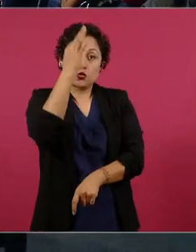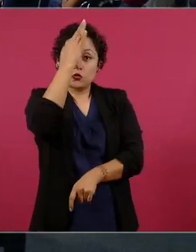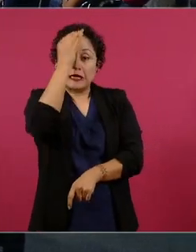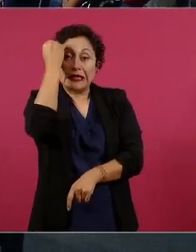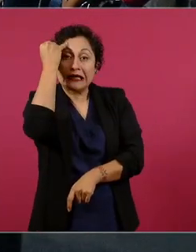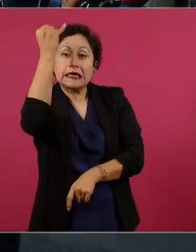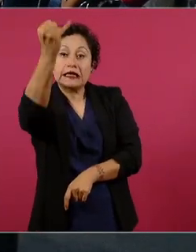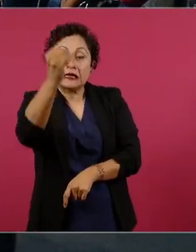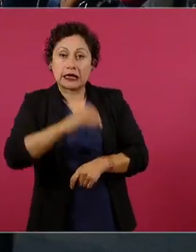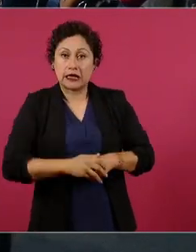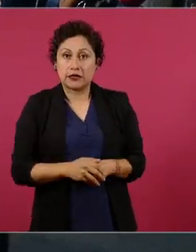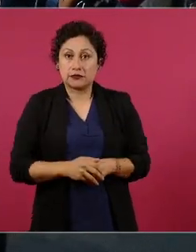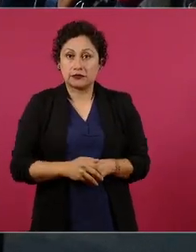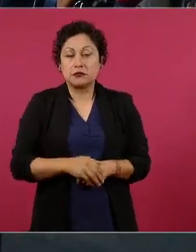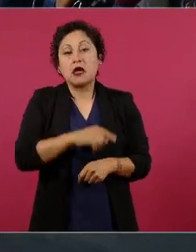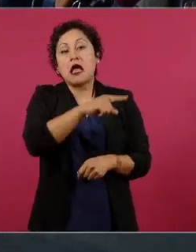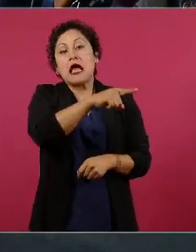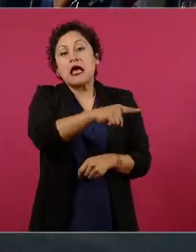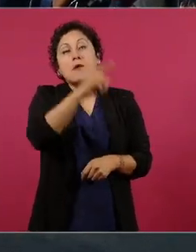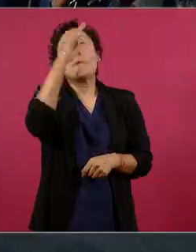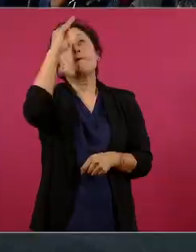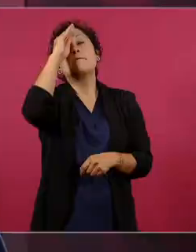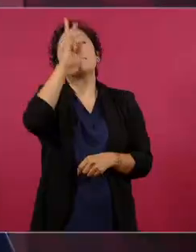darle a los de arriba,